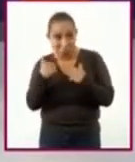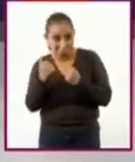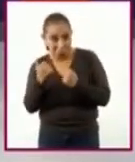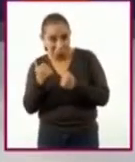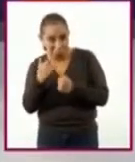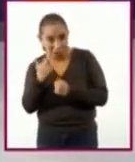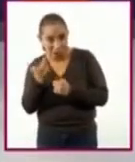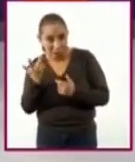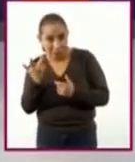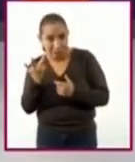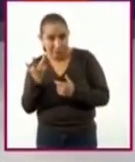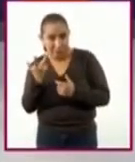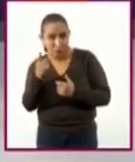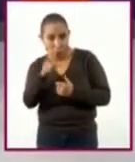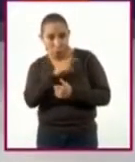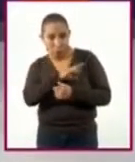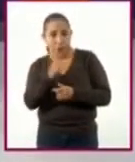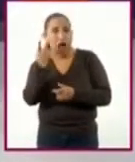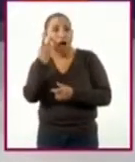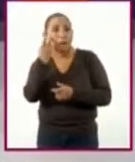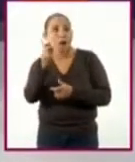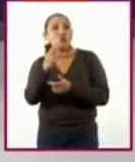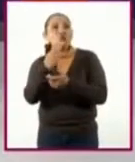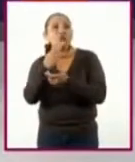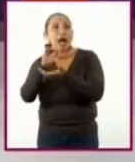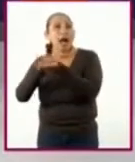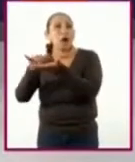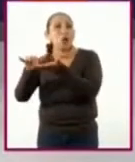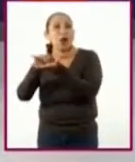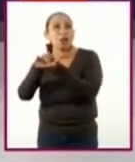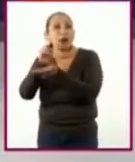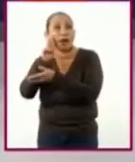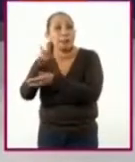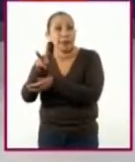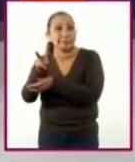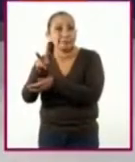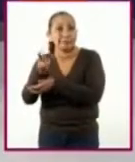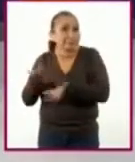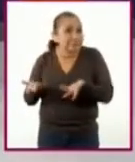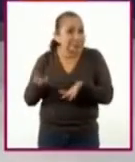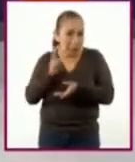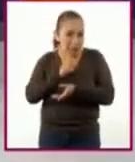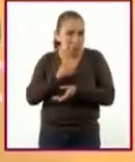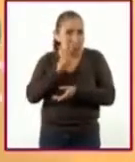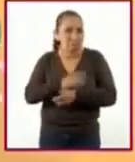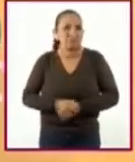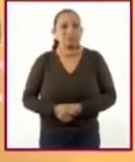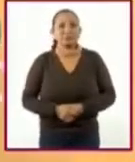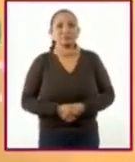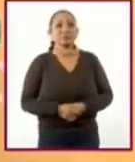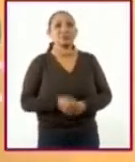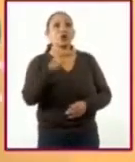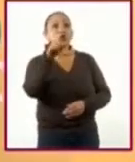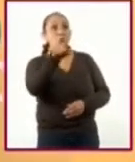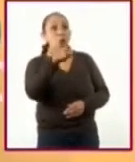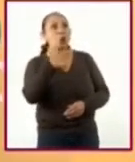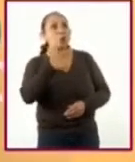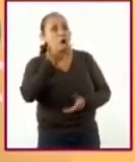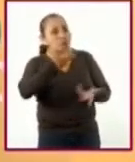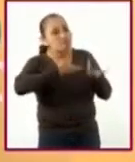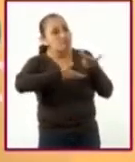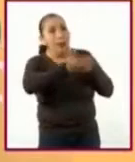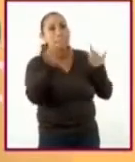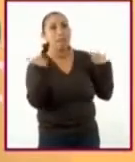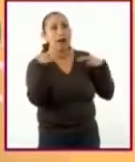alumnos? Pueden validar estos resultados usando su calculadora si la tienen disponible. Busquen retroalimentación de